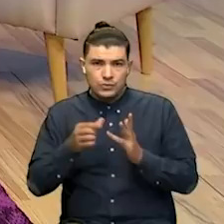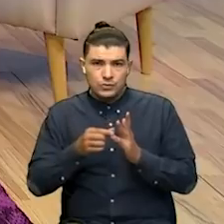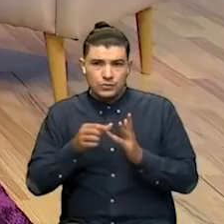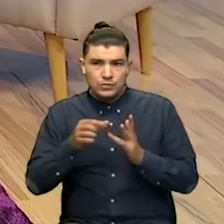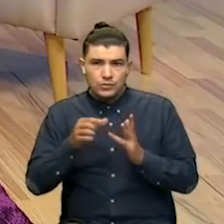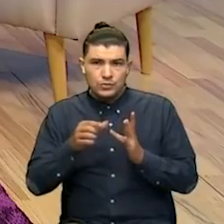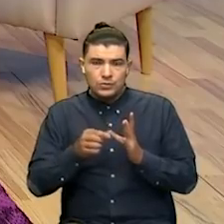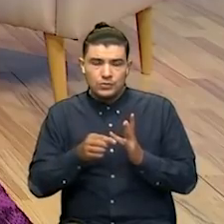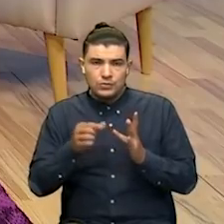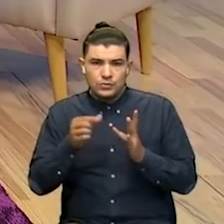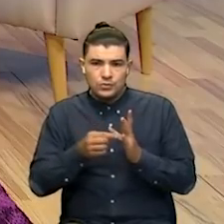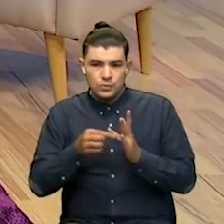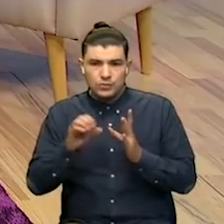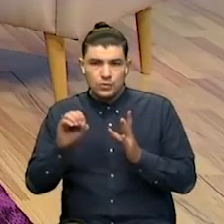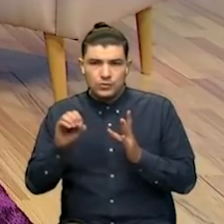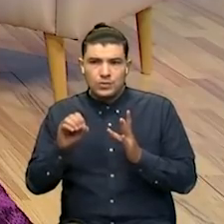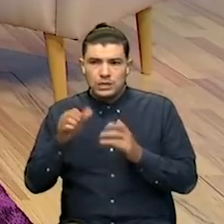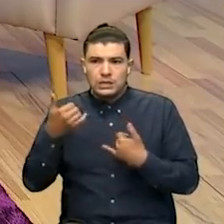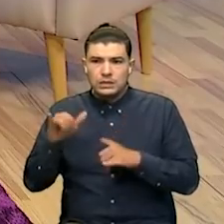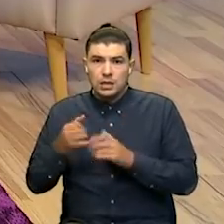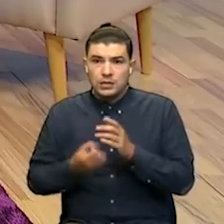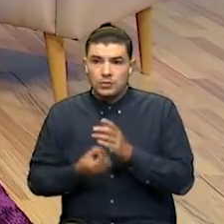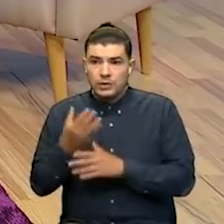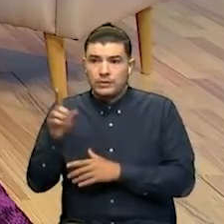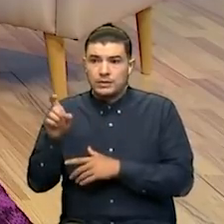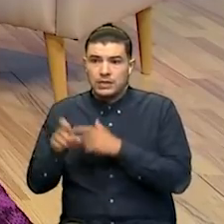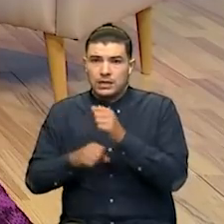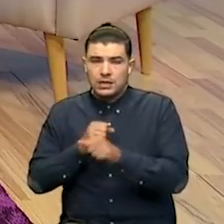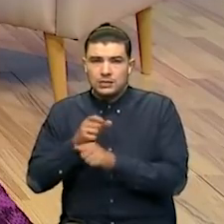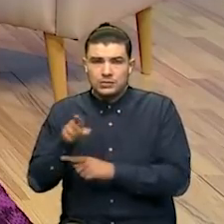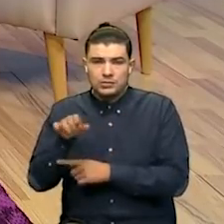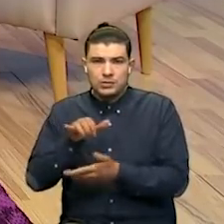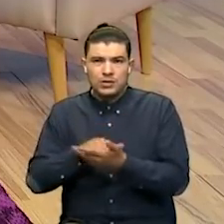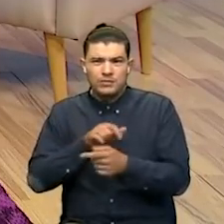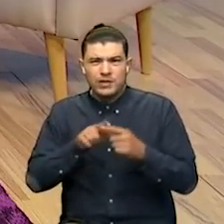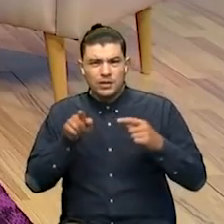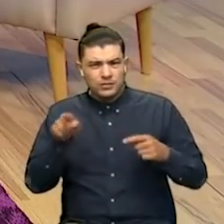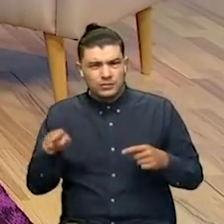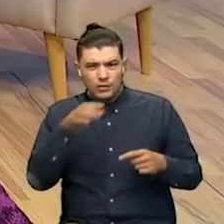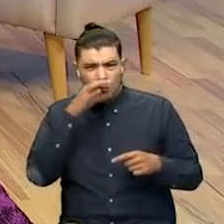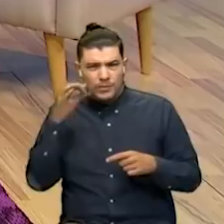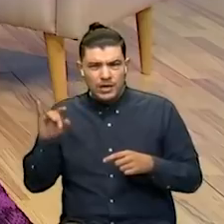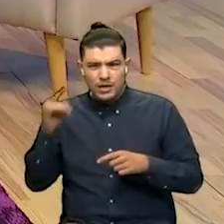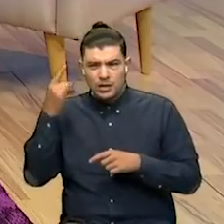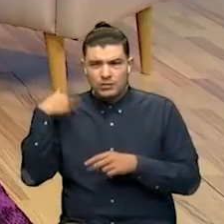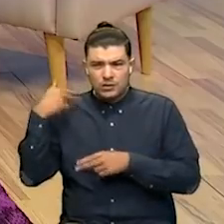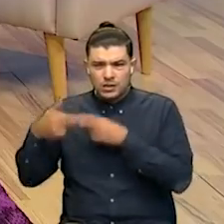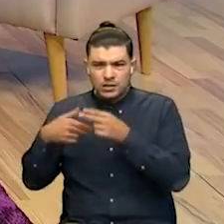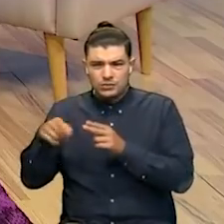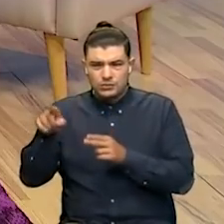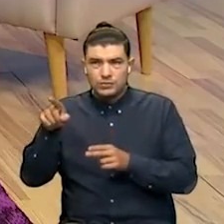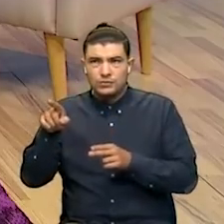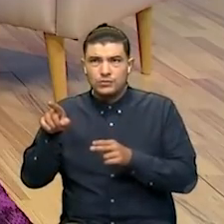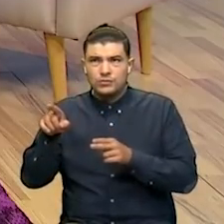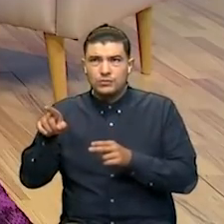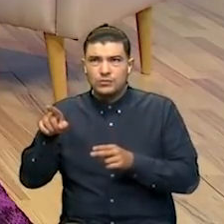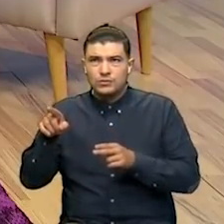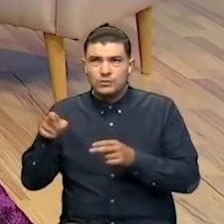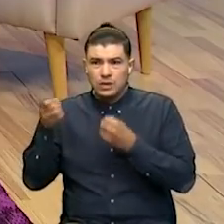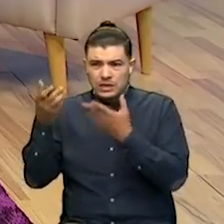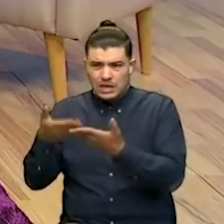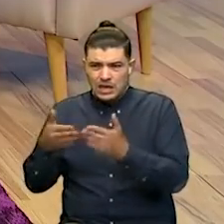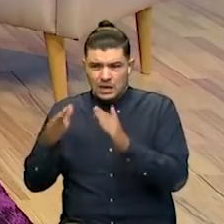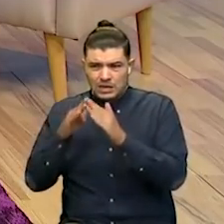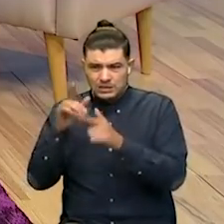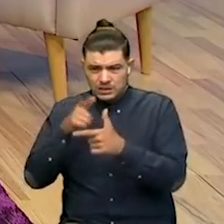tiene más de 6 años con esa pareja. ¿Ese señor tiene algún derecho? Muchas gracias,